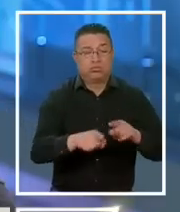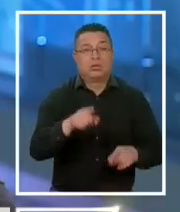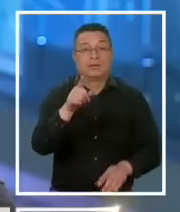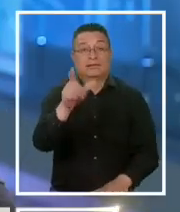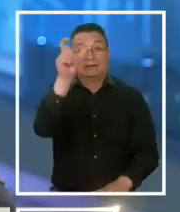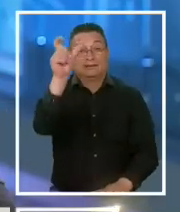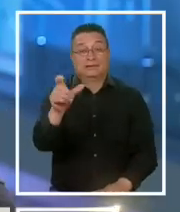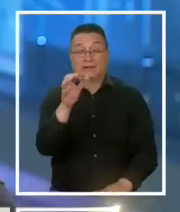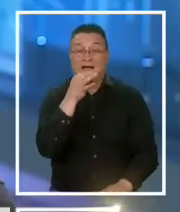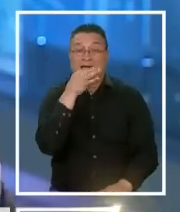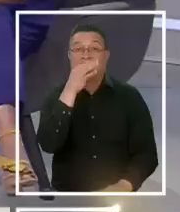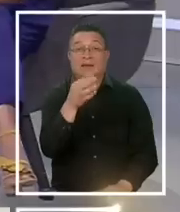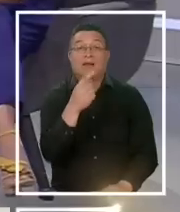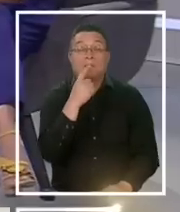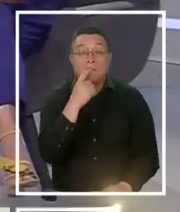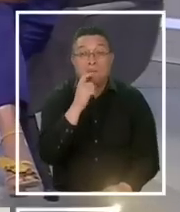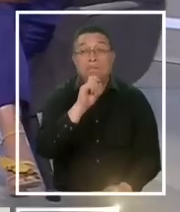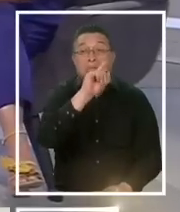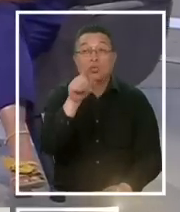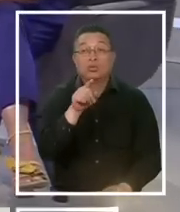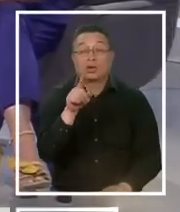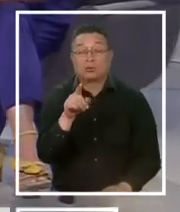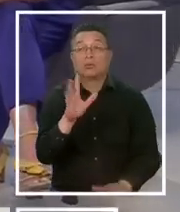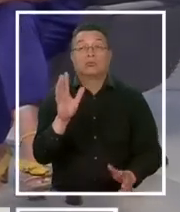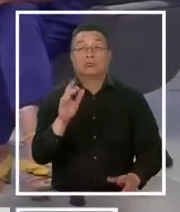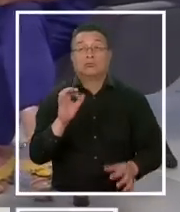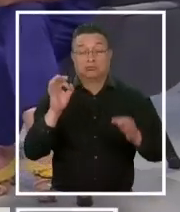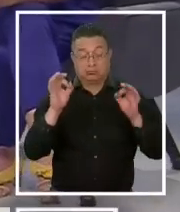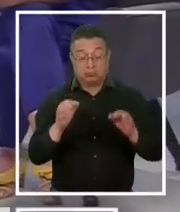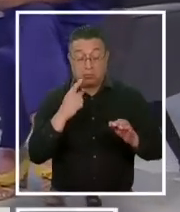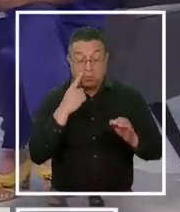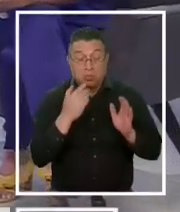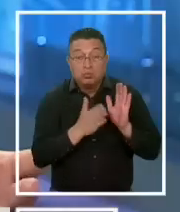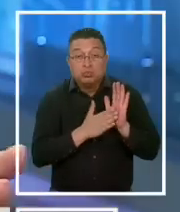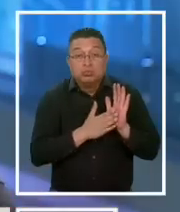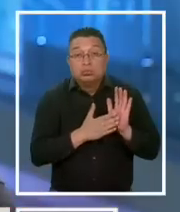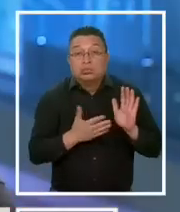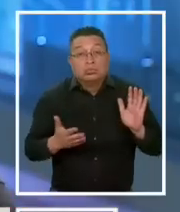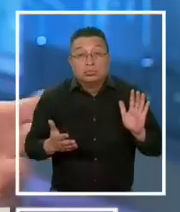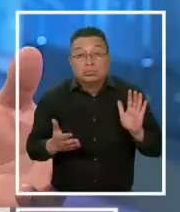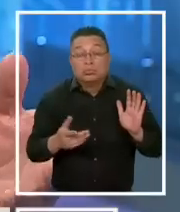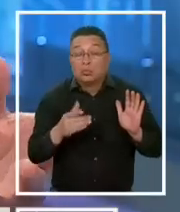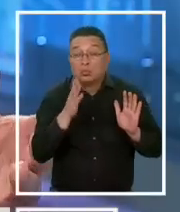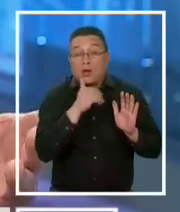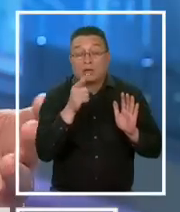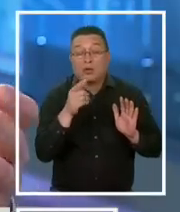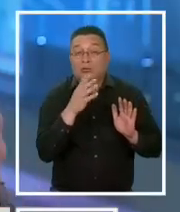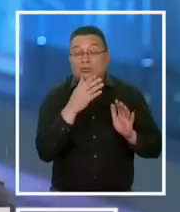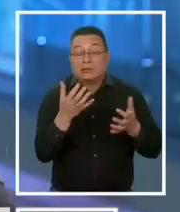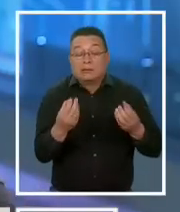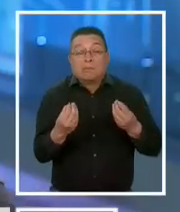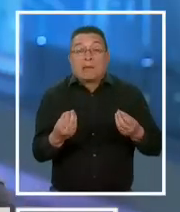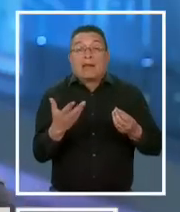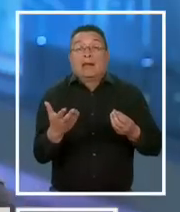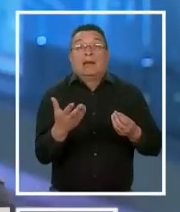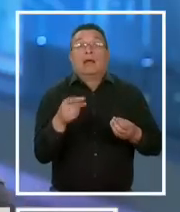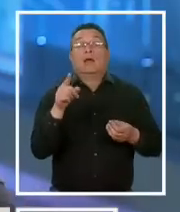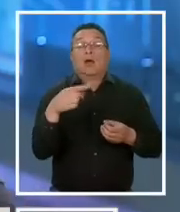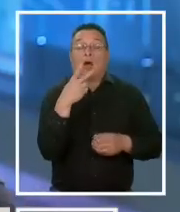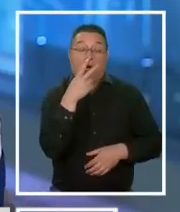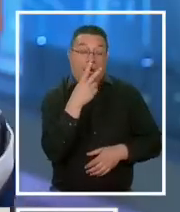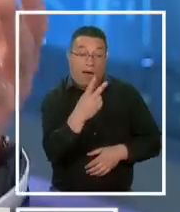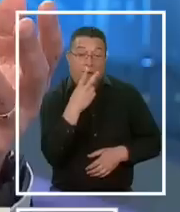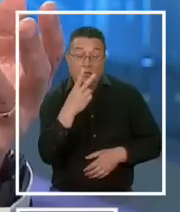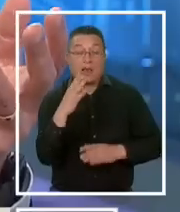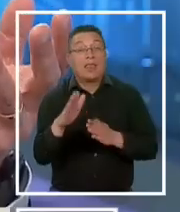señor se refiere a las preguntas eso es una afirmación que carece de todo fundamento y y además no tiene ningún sentido Porque si usted se pone a ver lo que